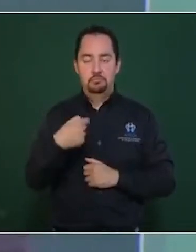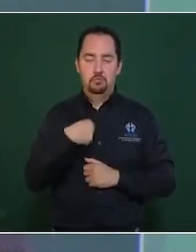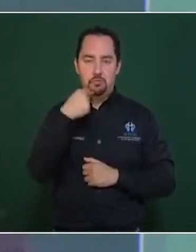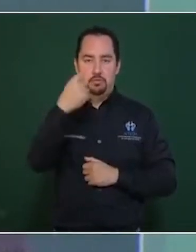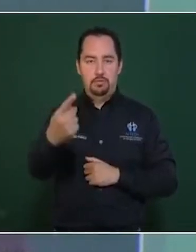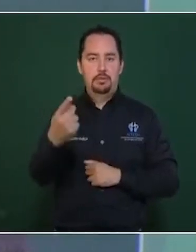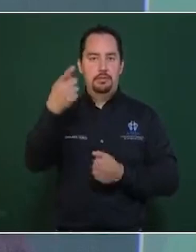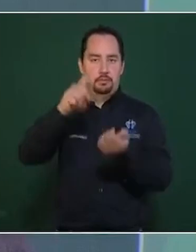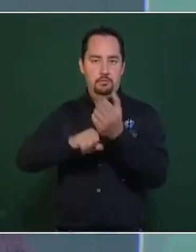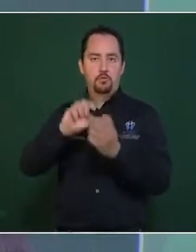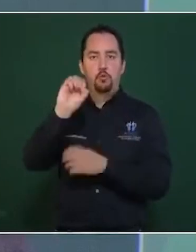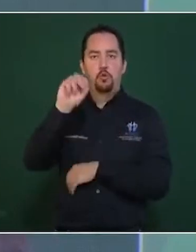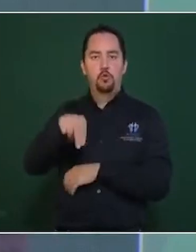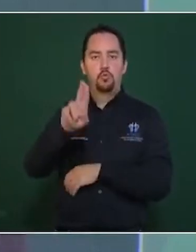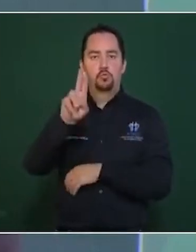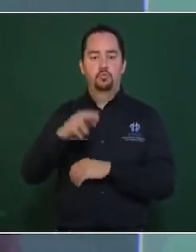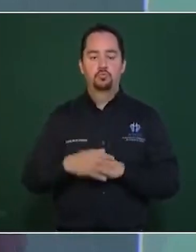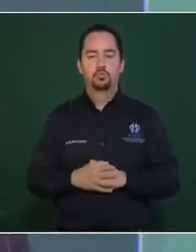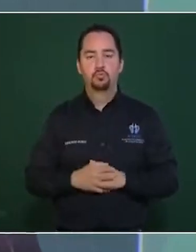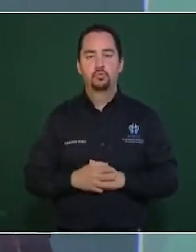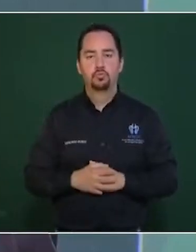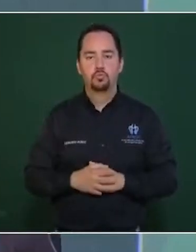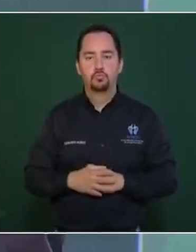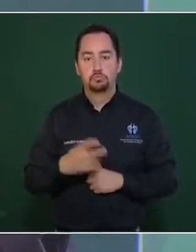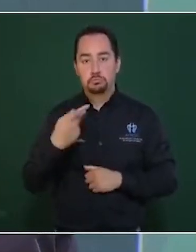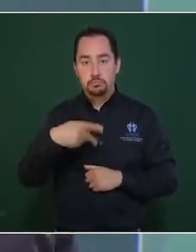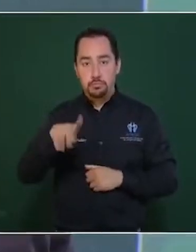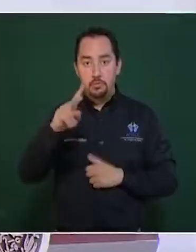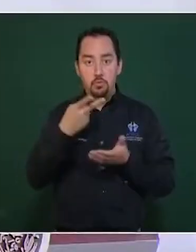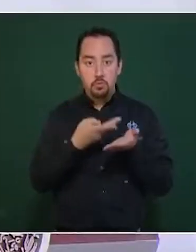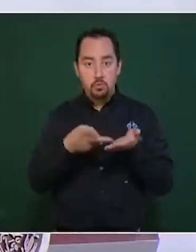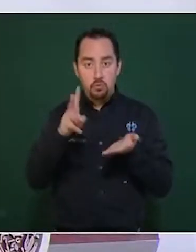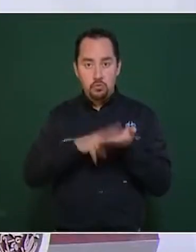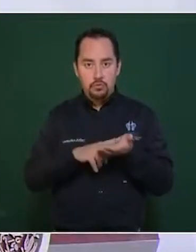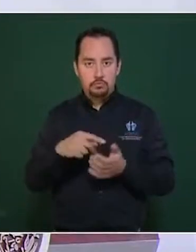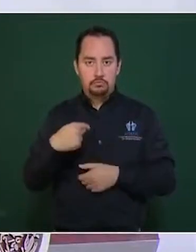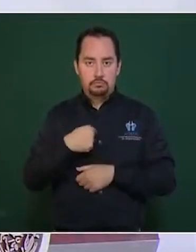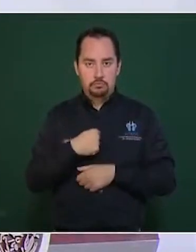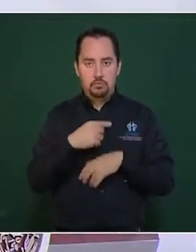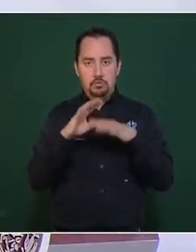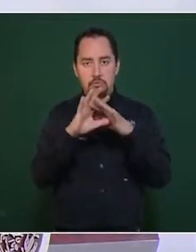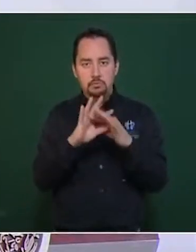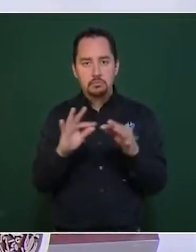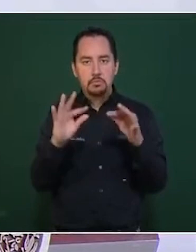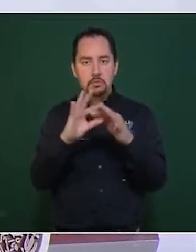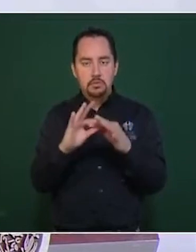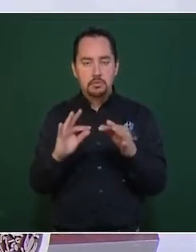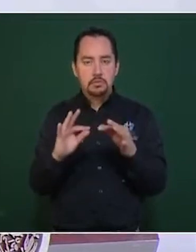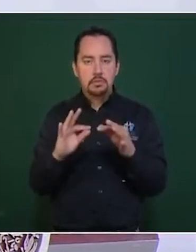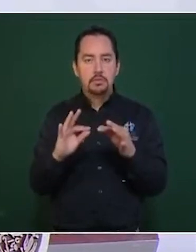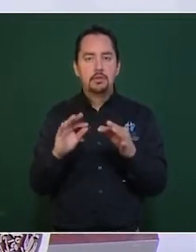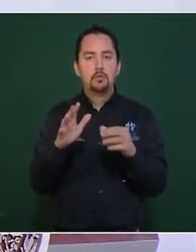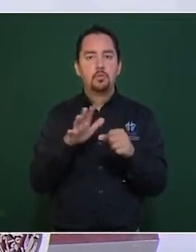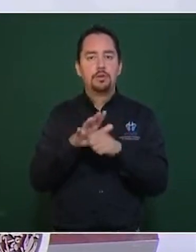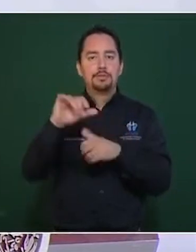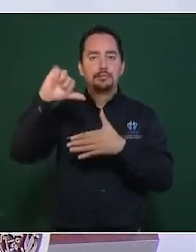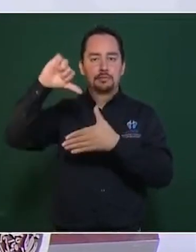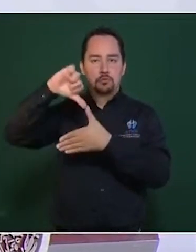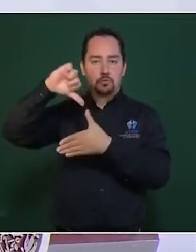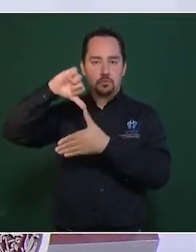ONU. Pero además hablé del caso de Centroamérica,